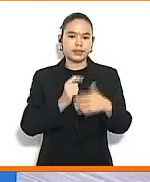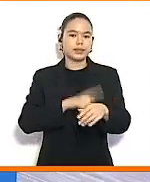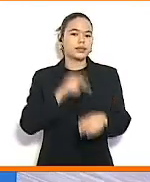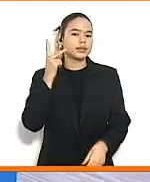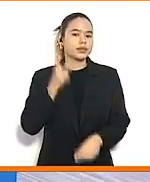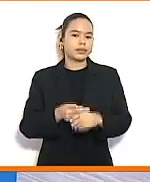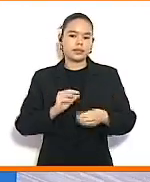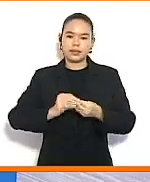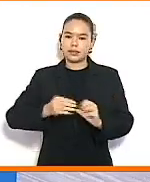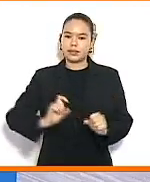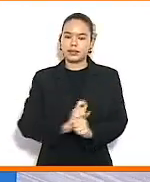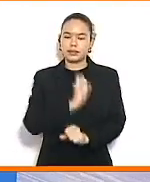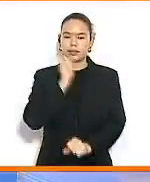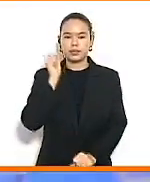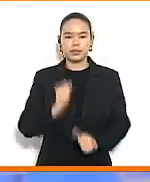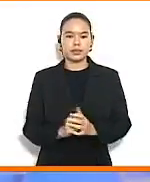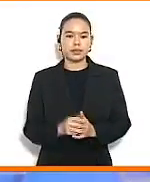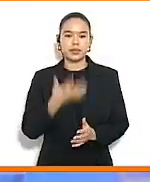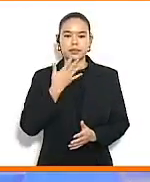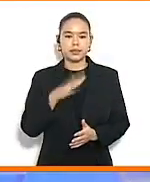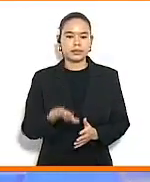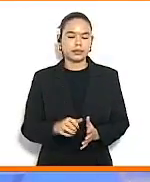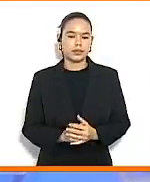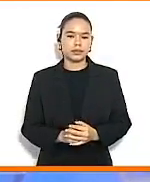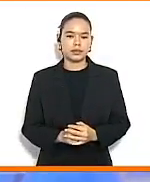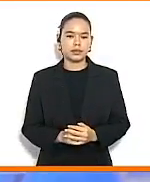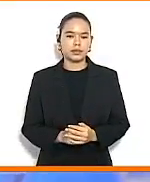viene tu primer dígito y este es suerte.